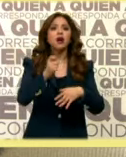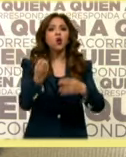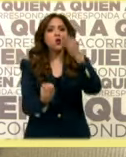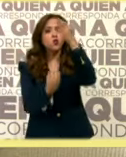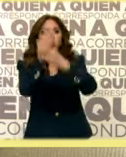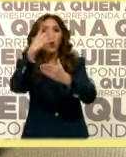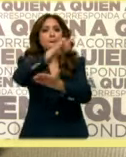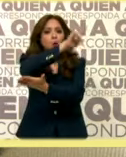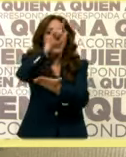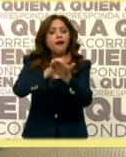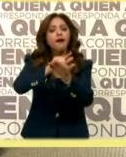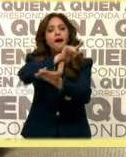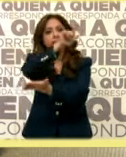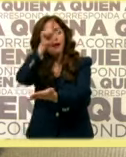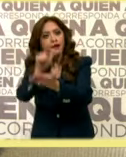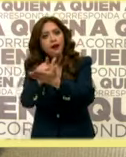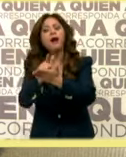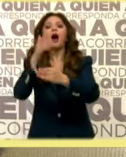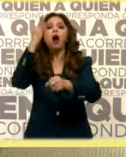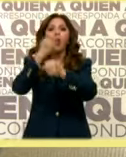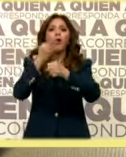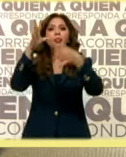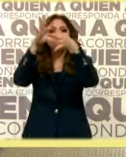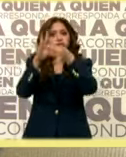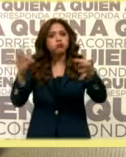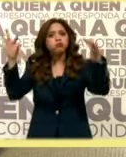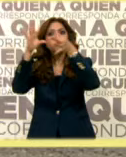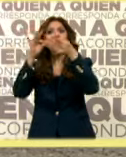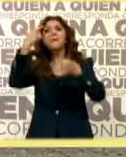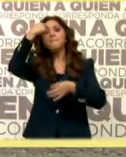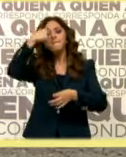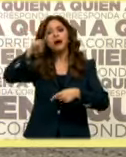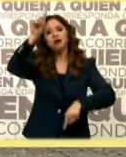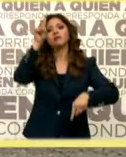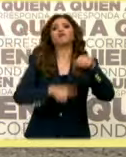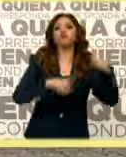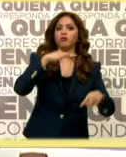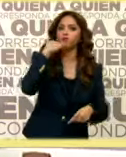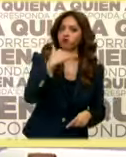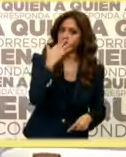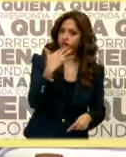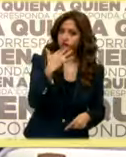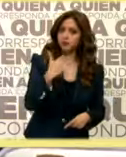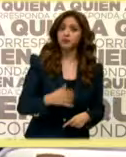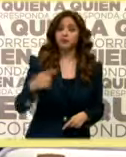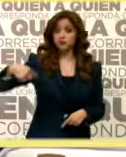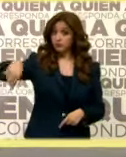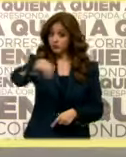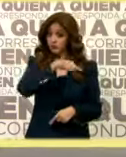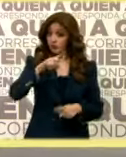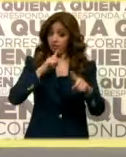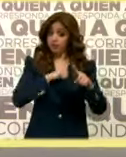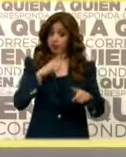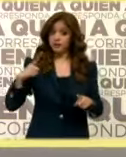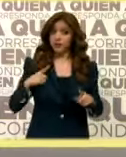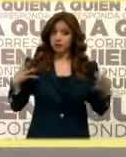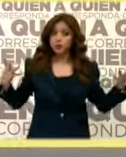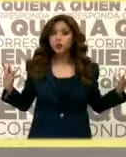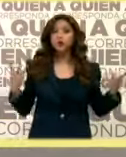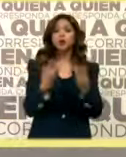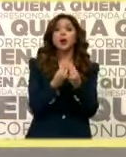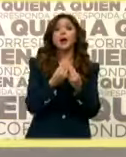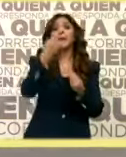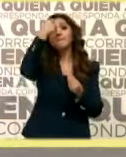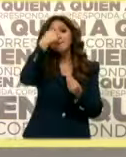se instrumentan mecanismos para luchar. Luchar contra la corrupción es un tema de las sociedades en general, pues para que pueda